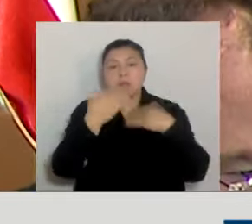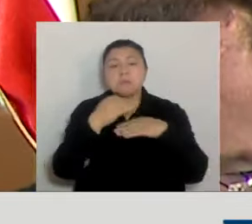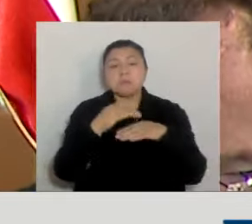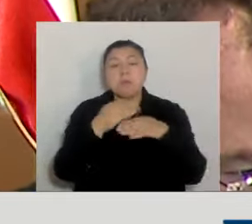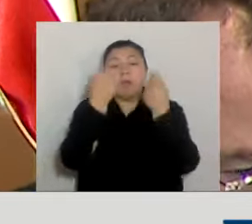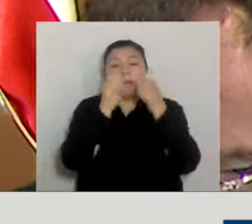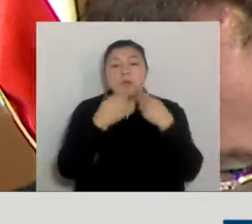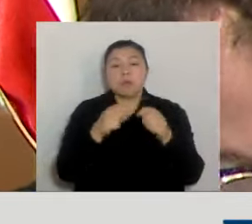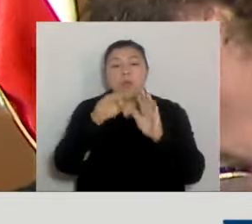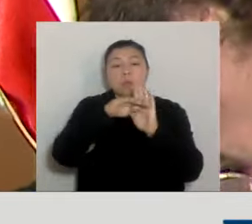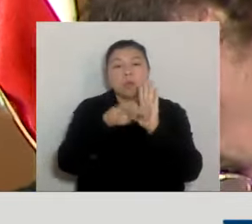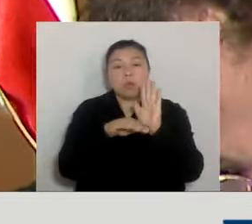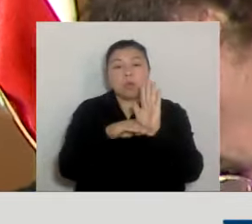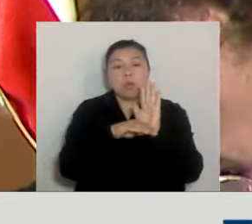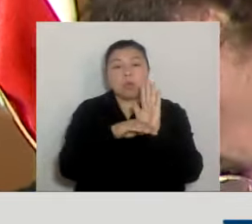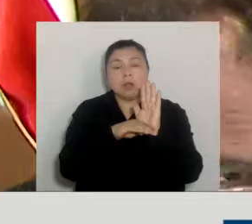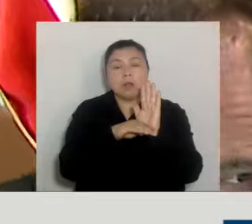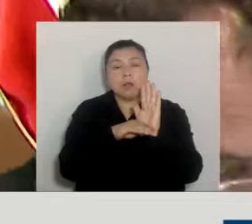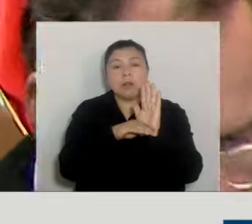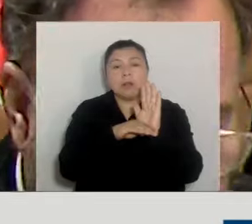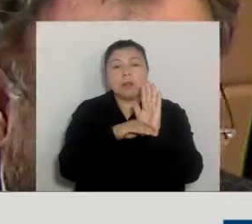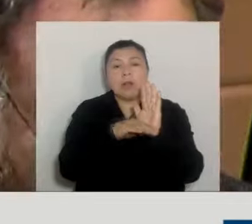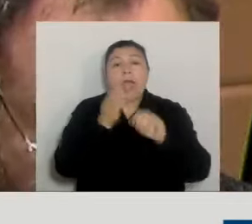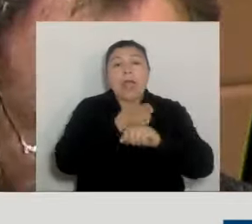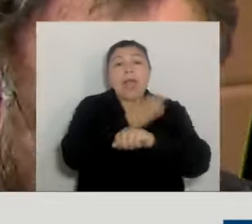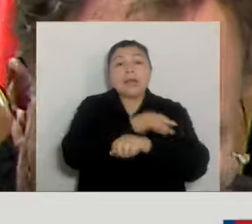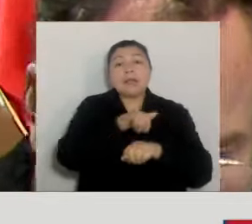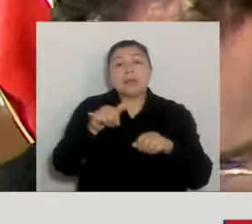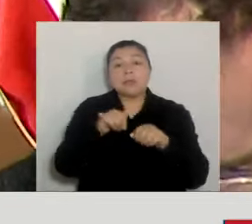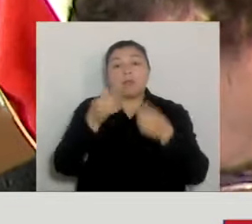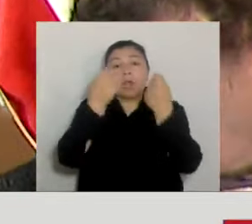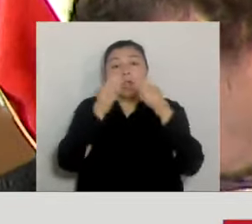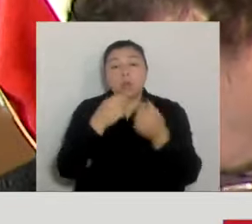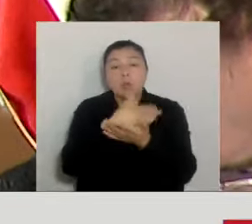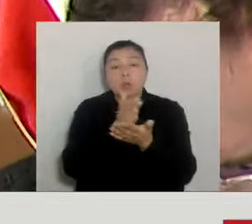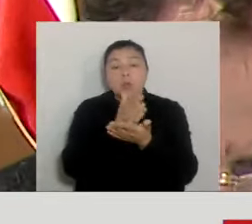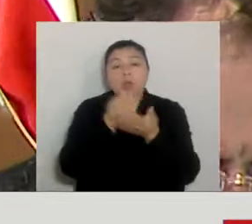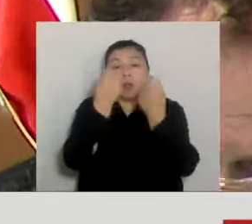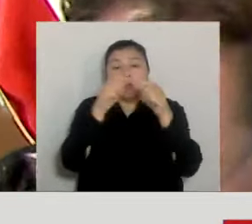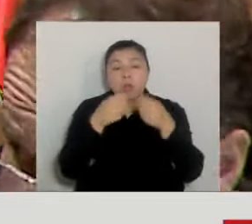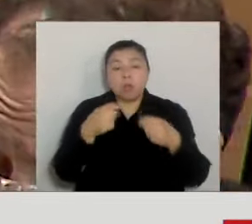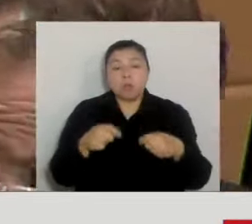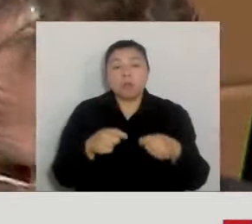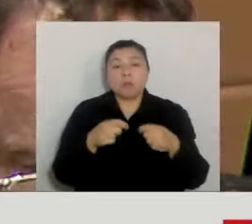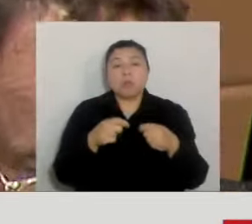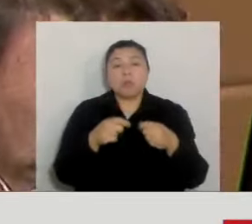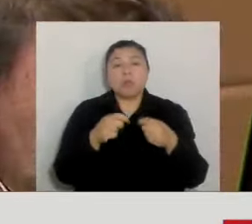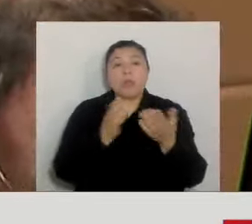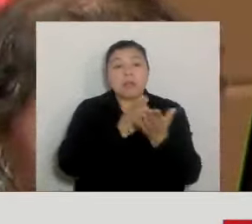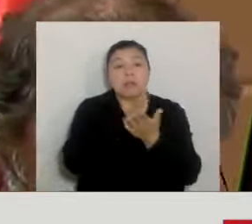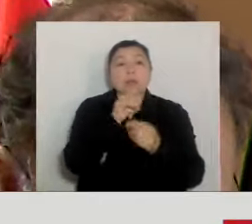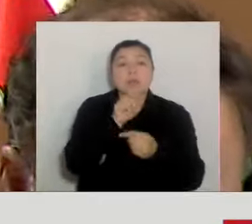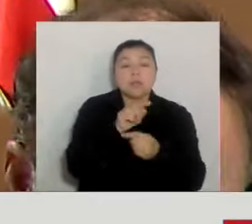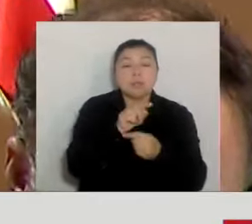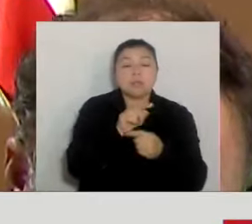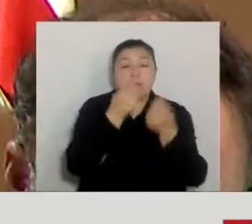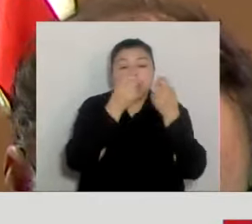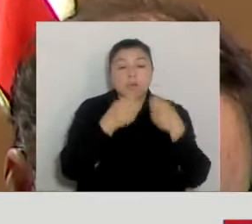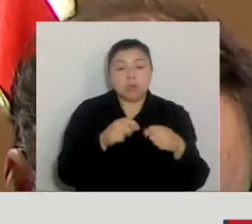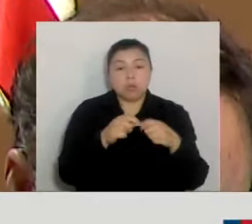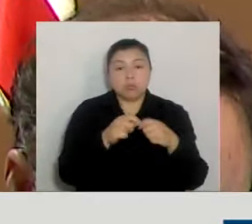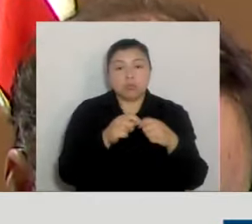programas exantes y expost tiene que elaborar un plan anual de evaluación a partir de ese se realizan evaluaciones expost de